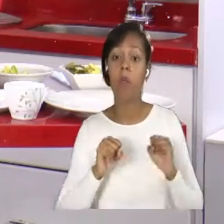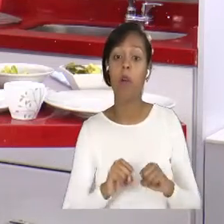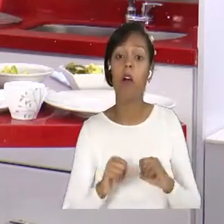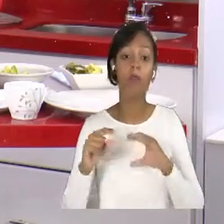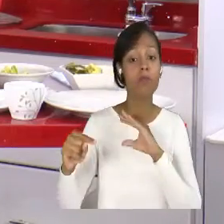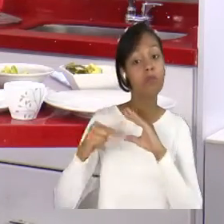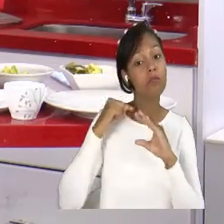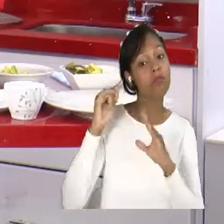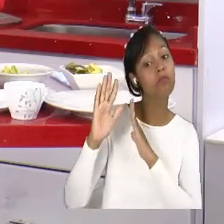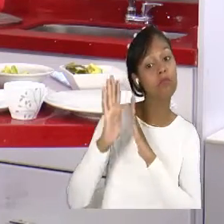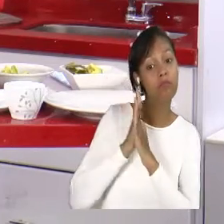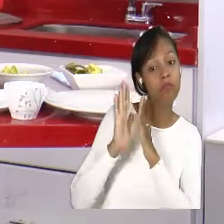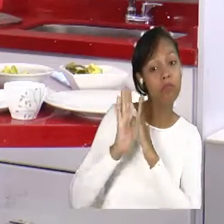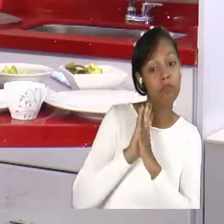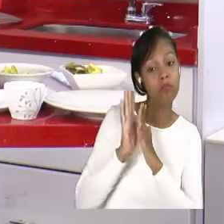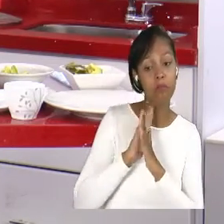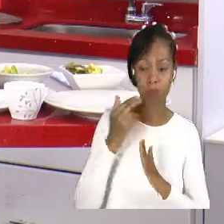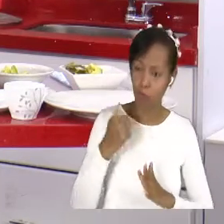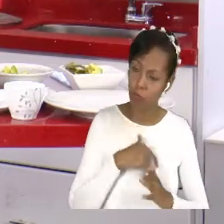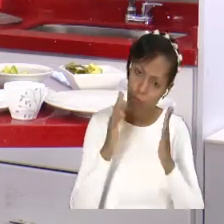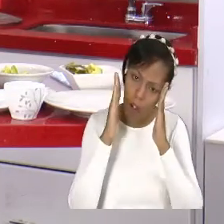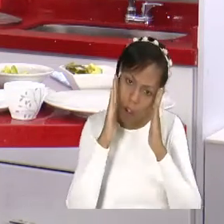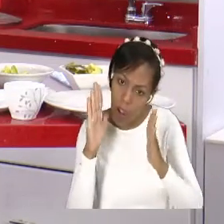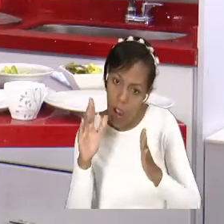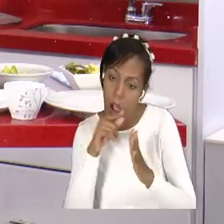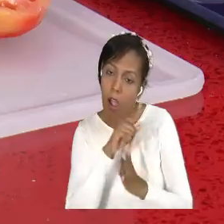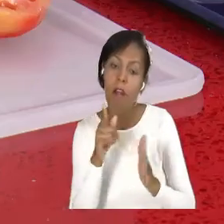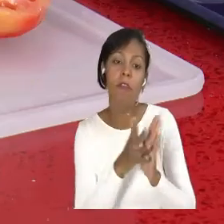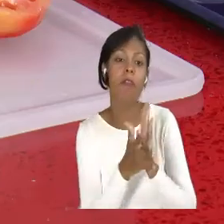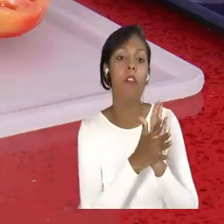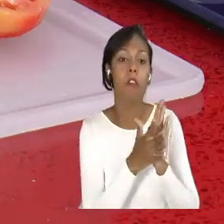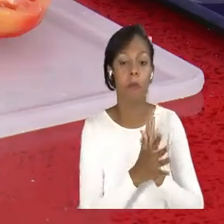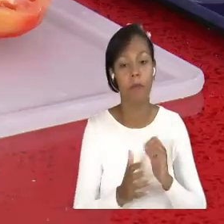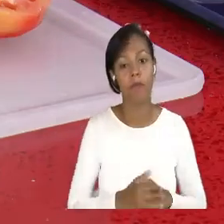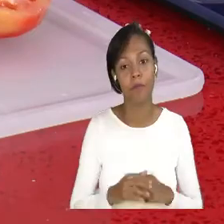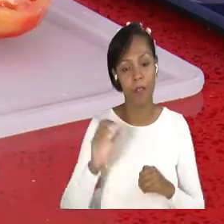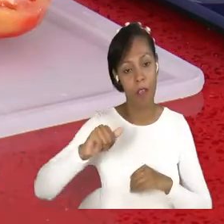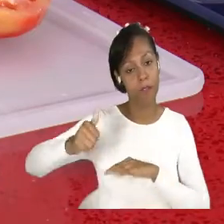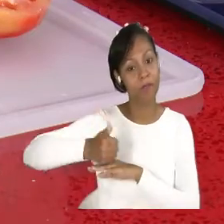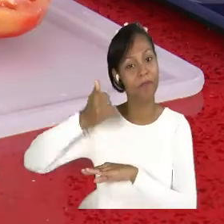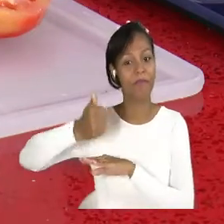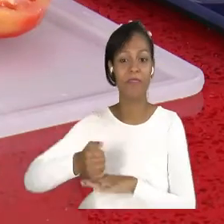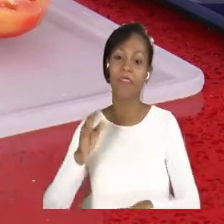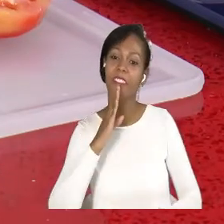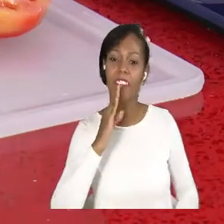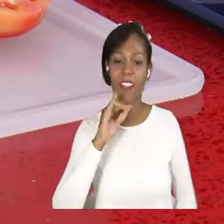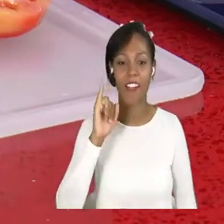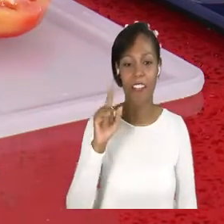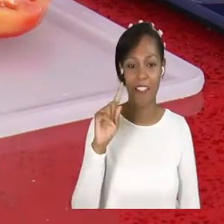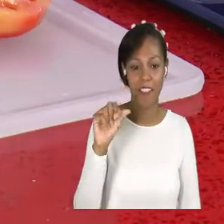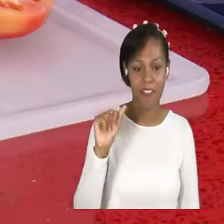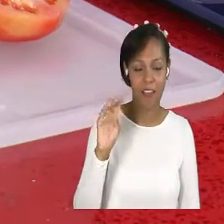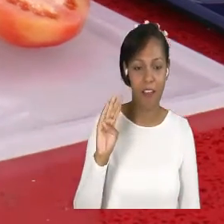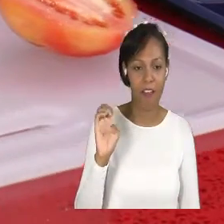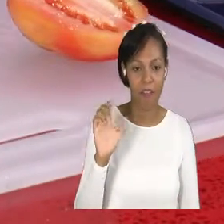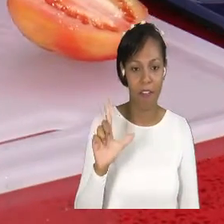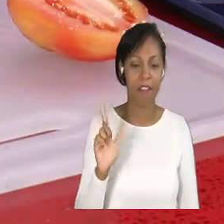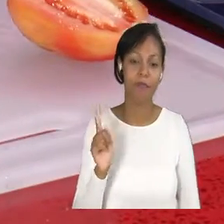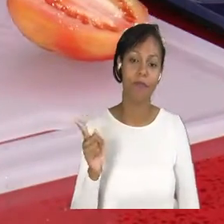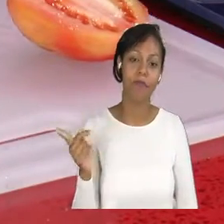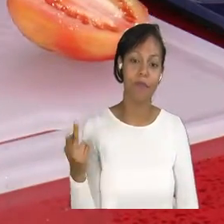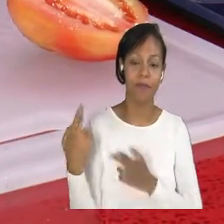y nosotros con gusto estaremos ahí a través de nuestra queridísima directora Isabel Durán. Besito para ella que está ahí desde Master. Para que